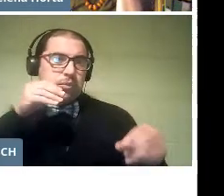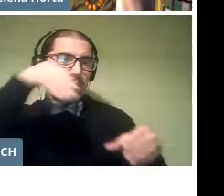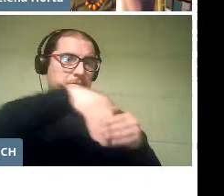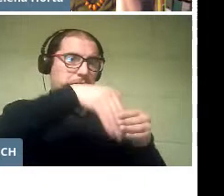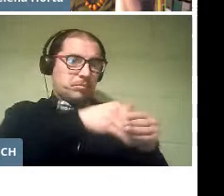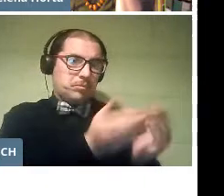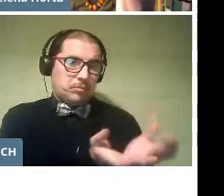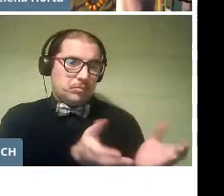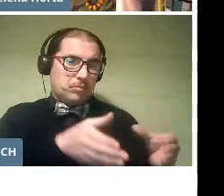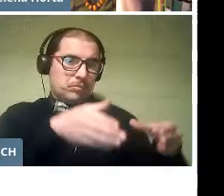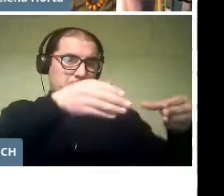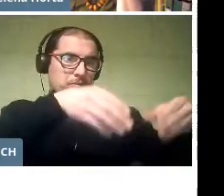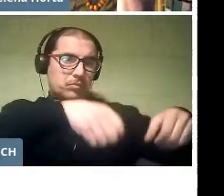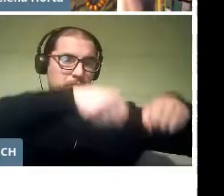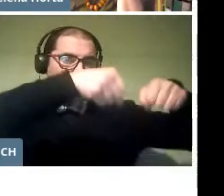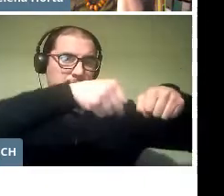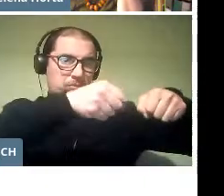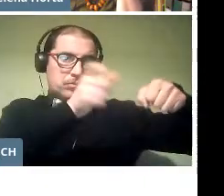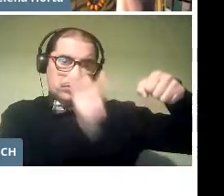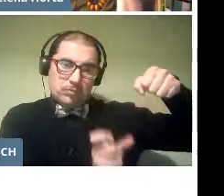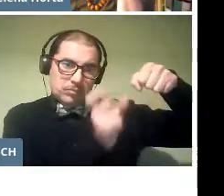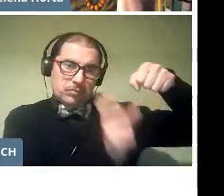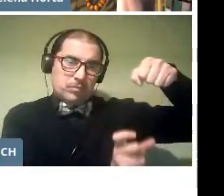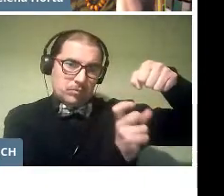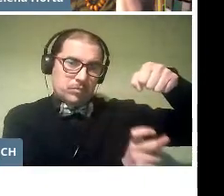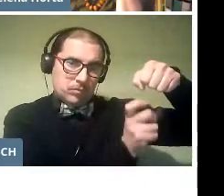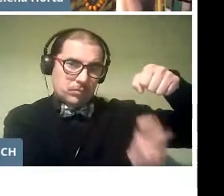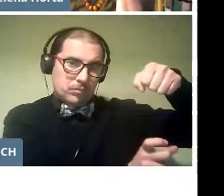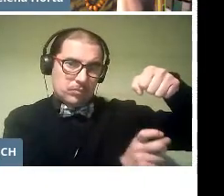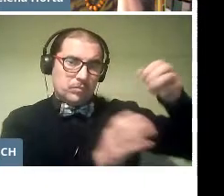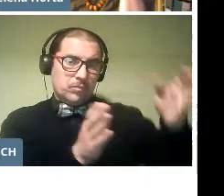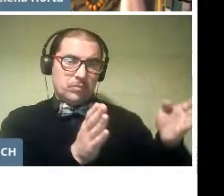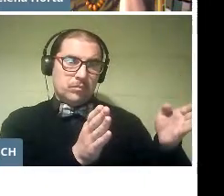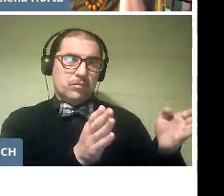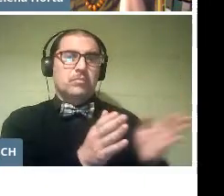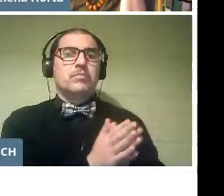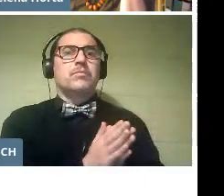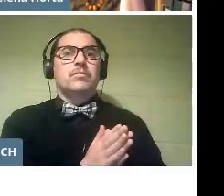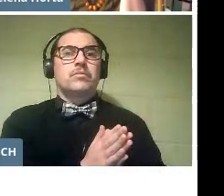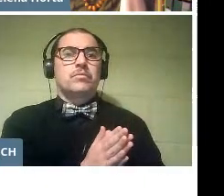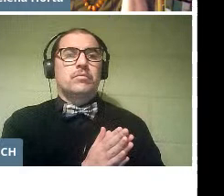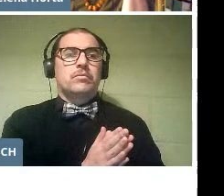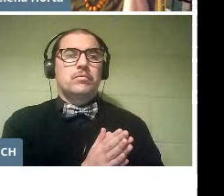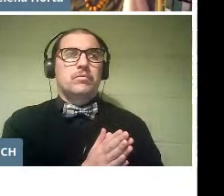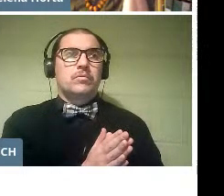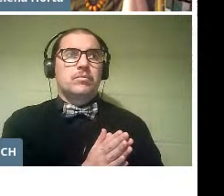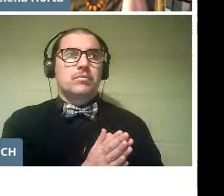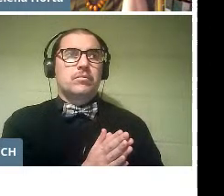presenta decoración en franjas verticales con módulos interiores y